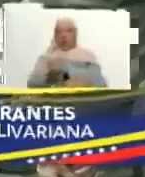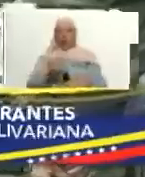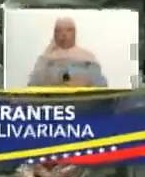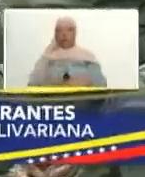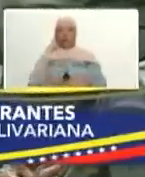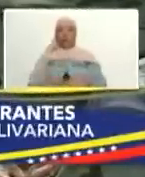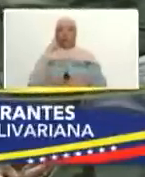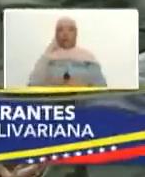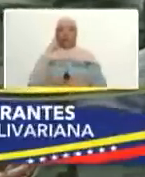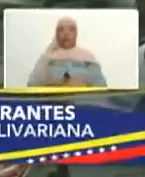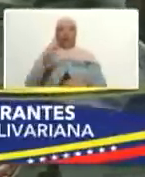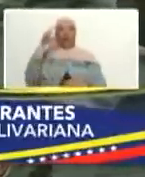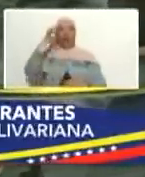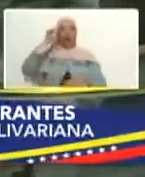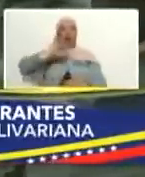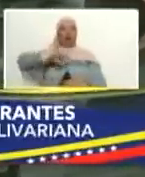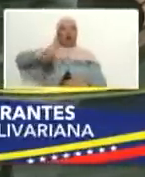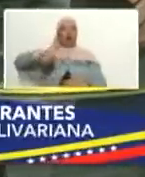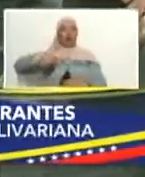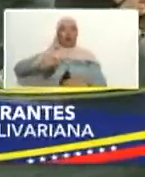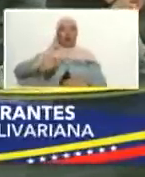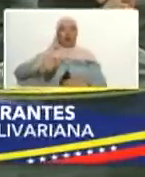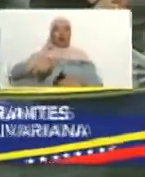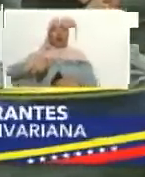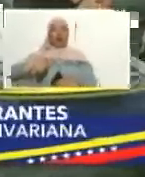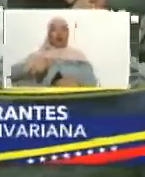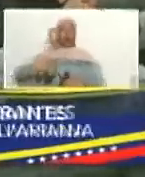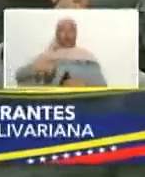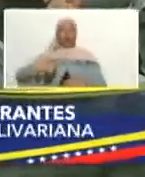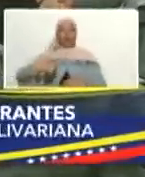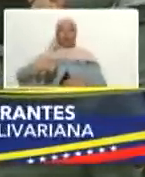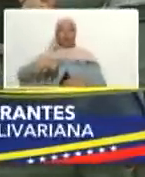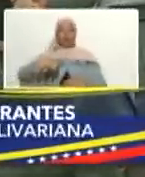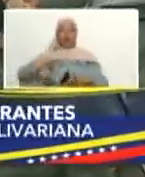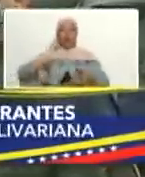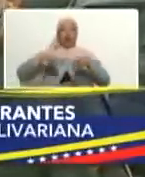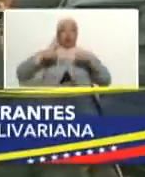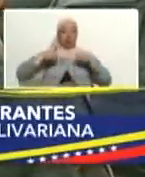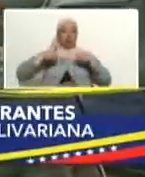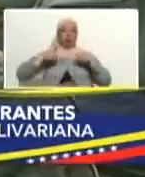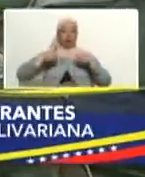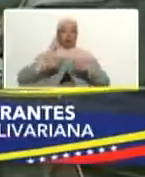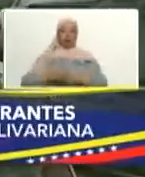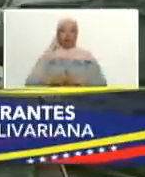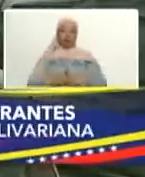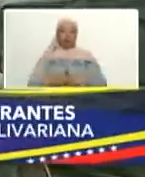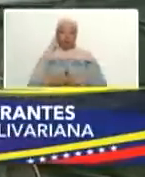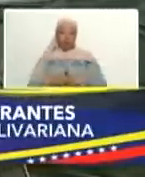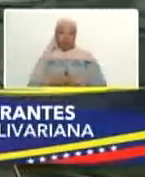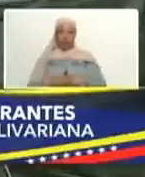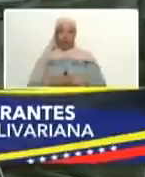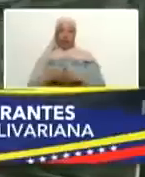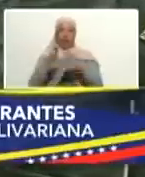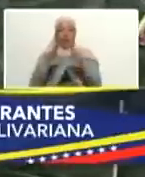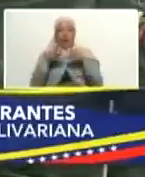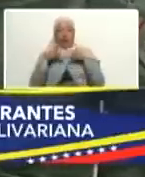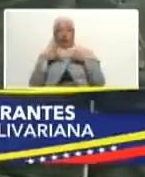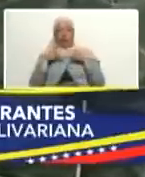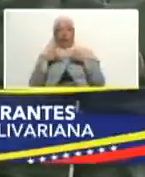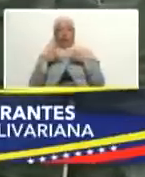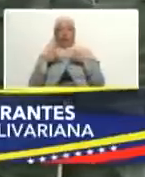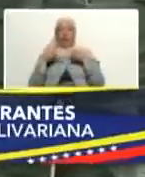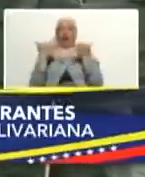nos inspiran a nosotros en lo cotidiano para asumir con vigor las luchas del